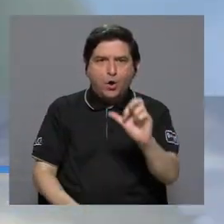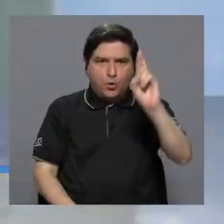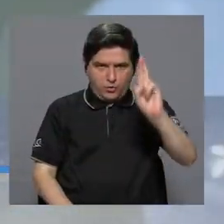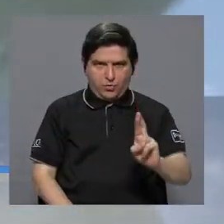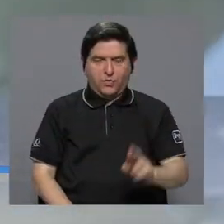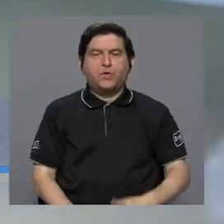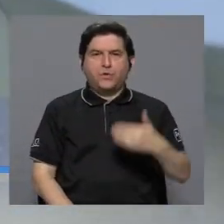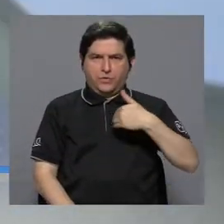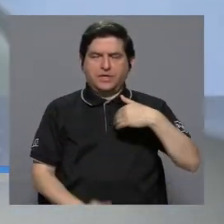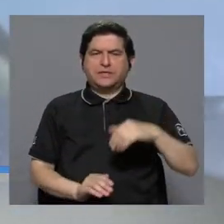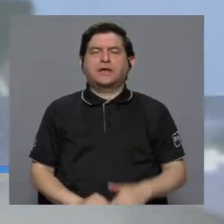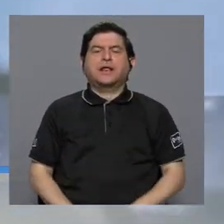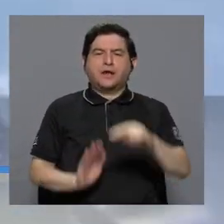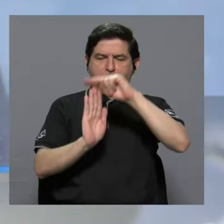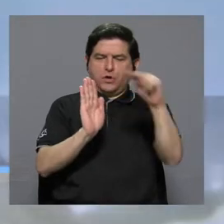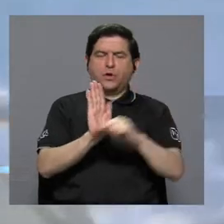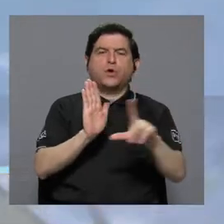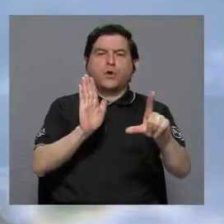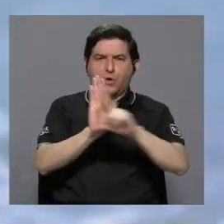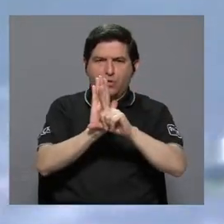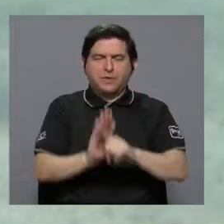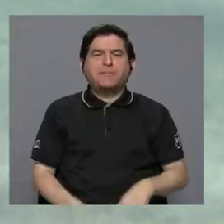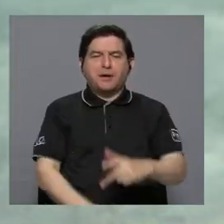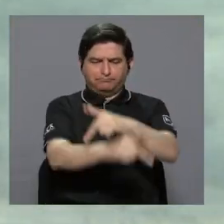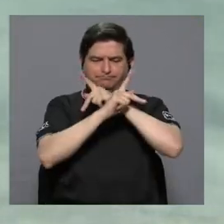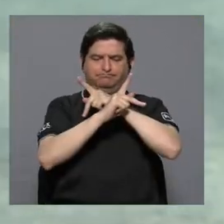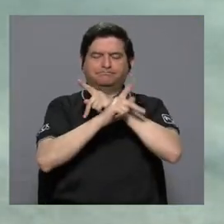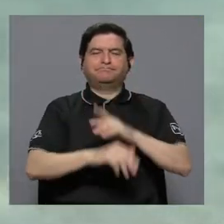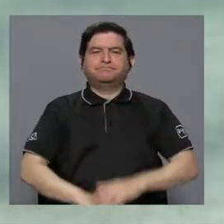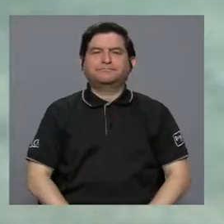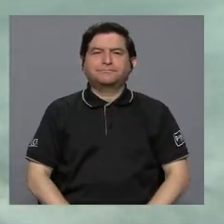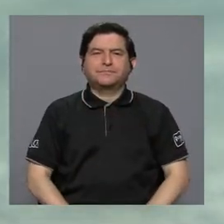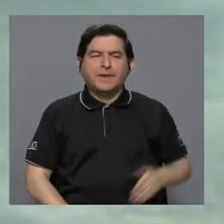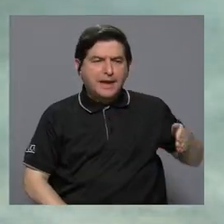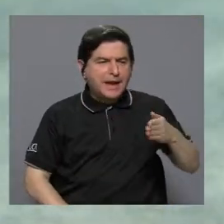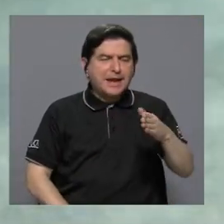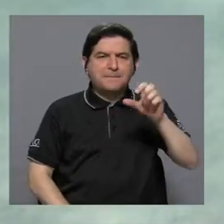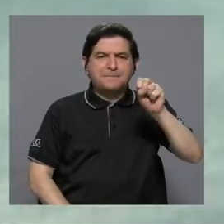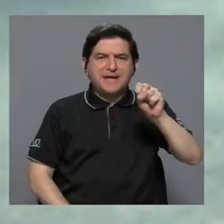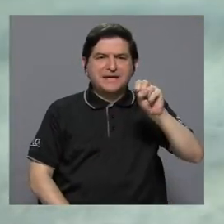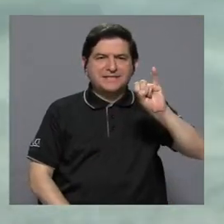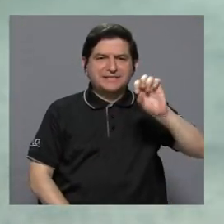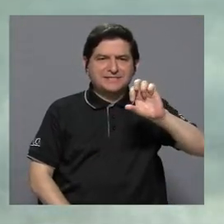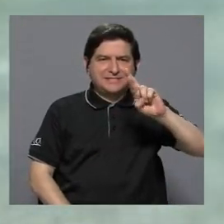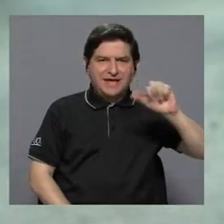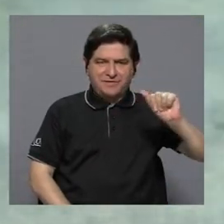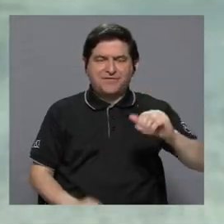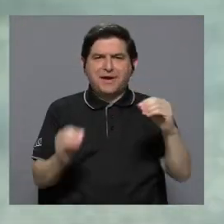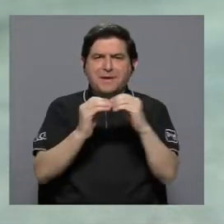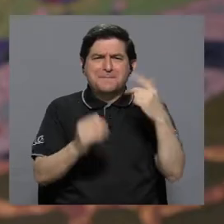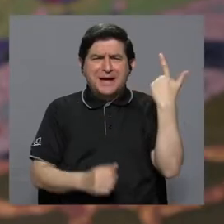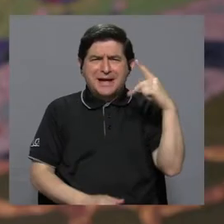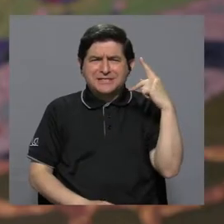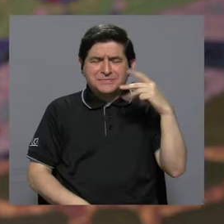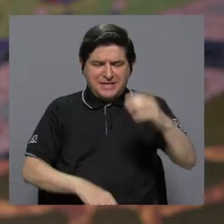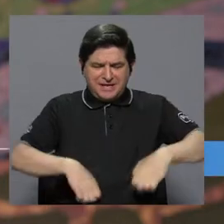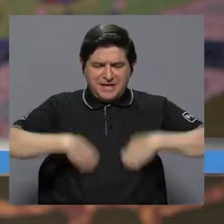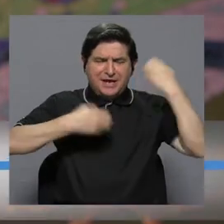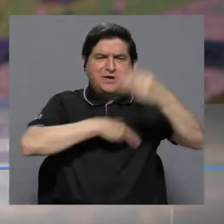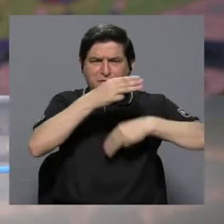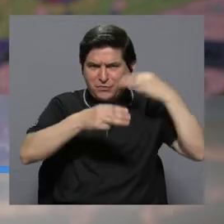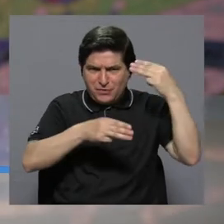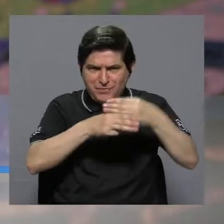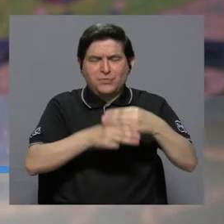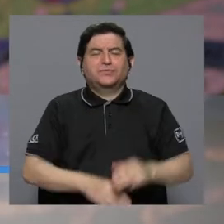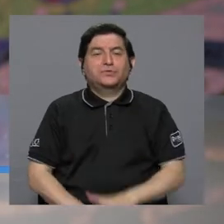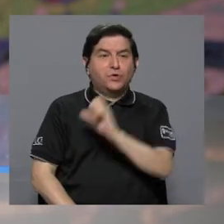Rica cuenta con un marco legal para protegerlo. El pez sierra es uno de los peces más amenazados que existen en el